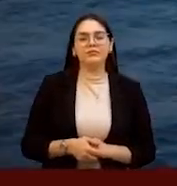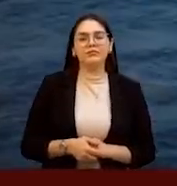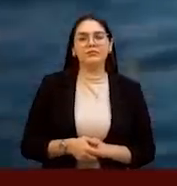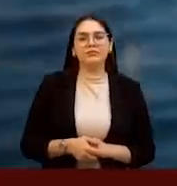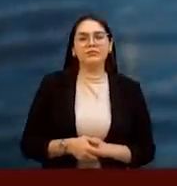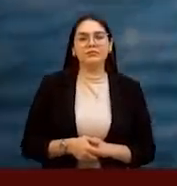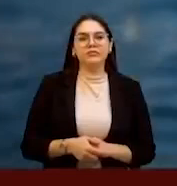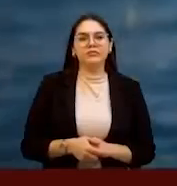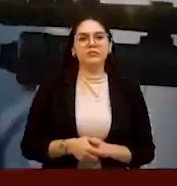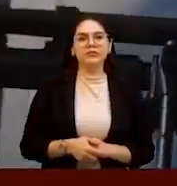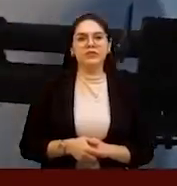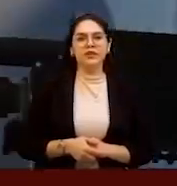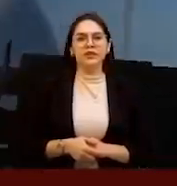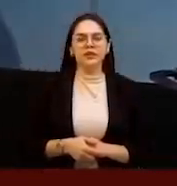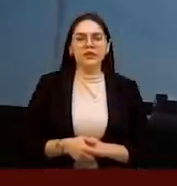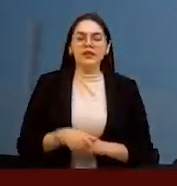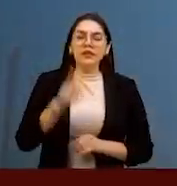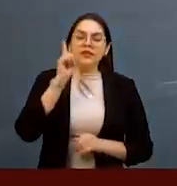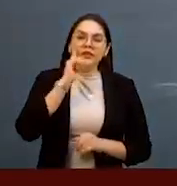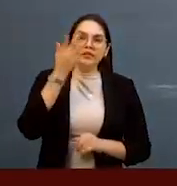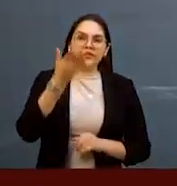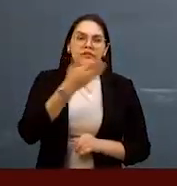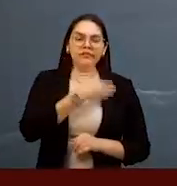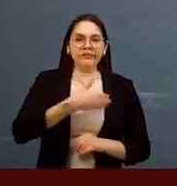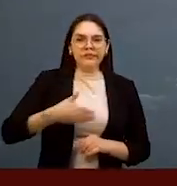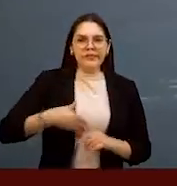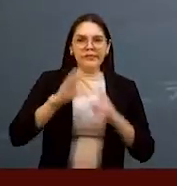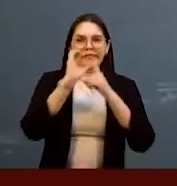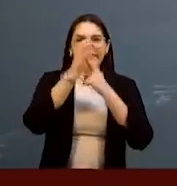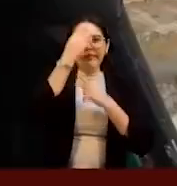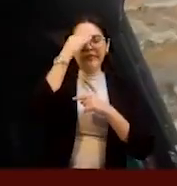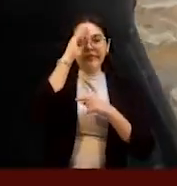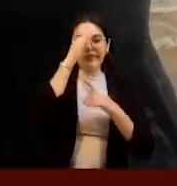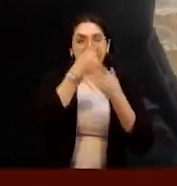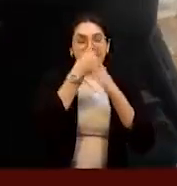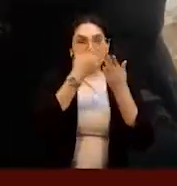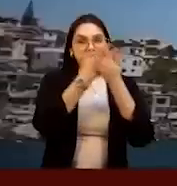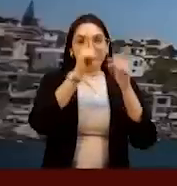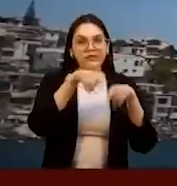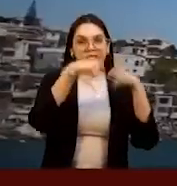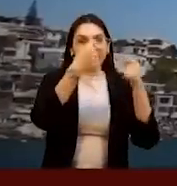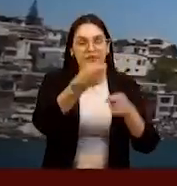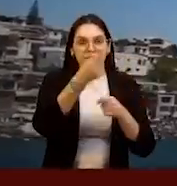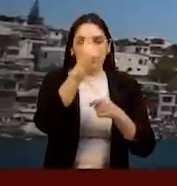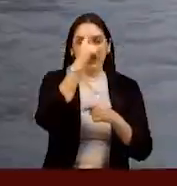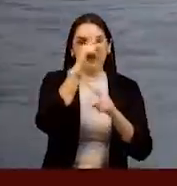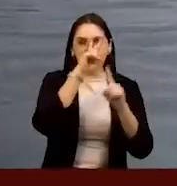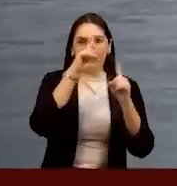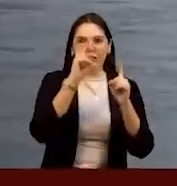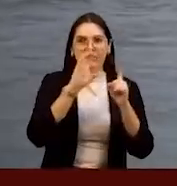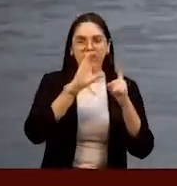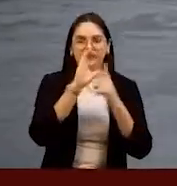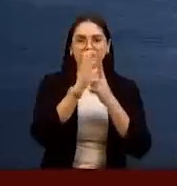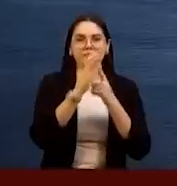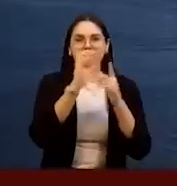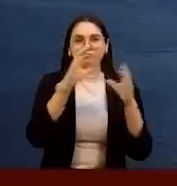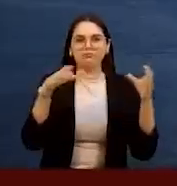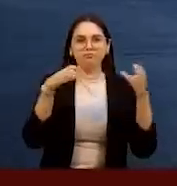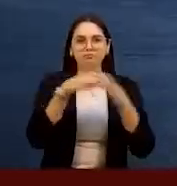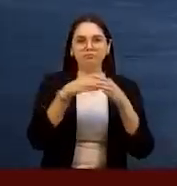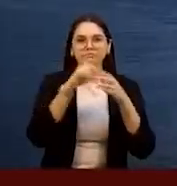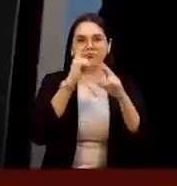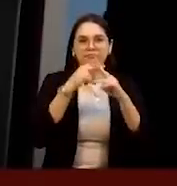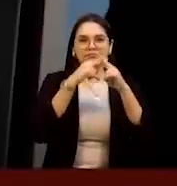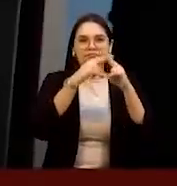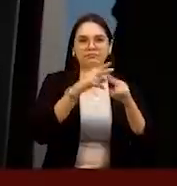excepcional la presidenta de la comisión de Marina dijo que esta presea se entrega en el marco de la conmemoración del Bicentenario de la armada de